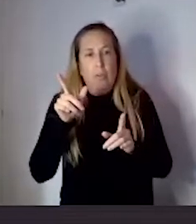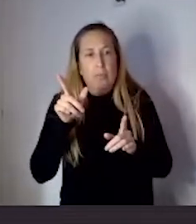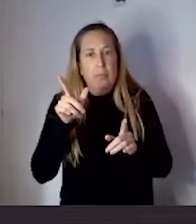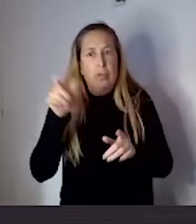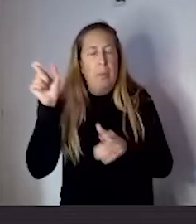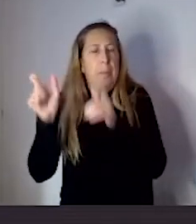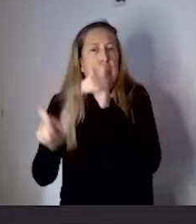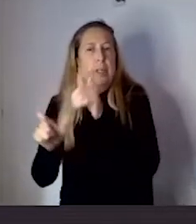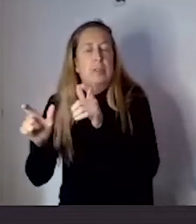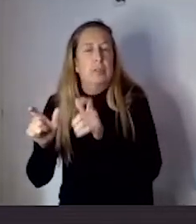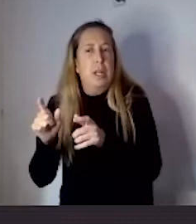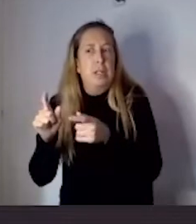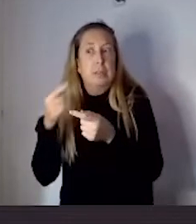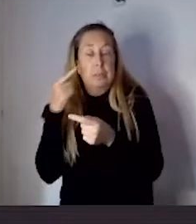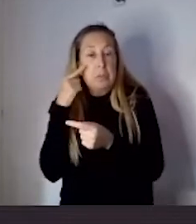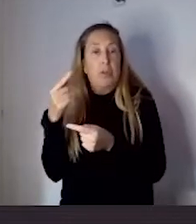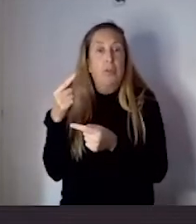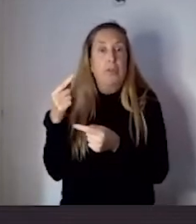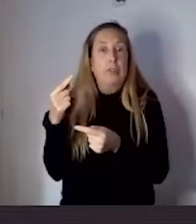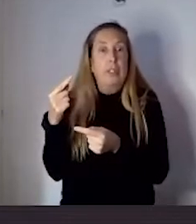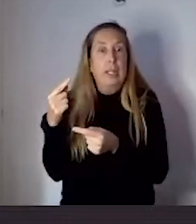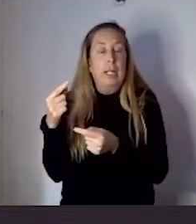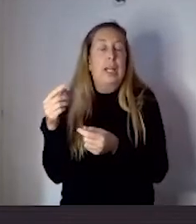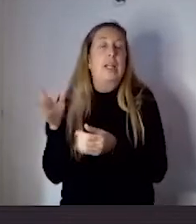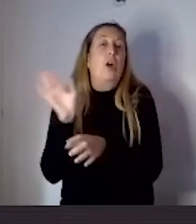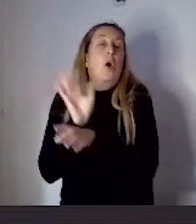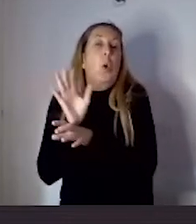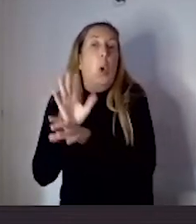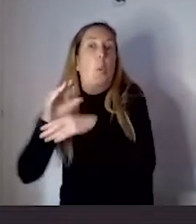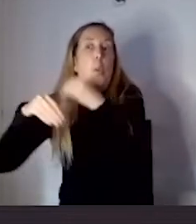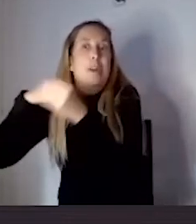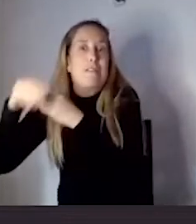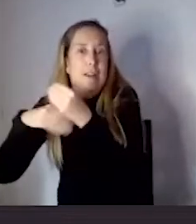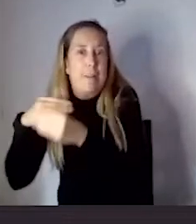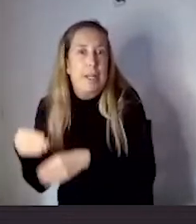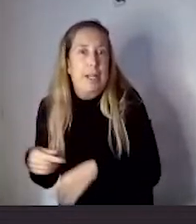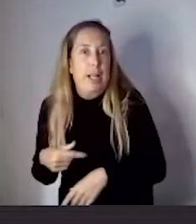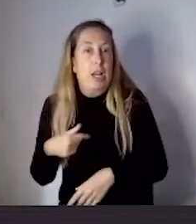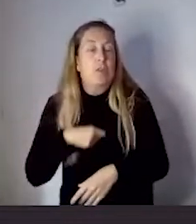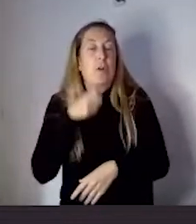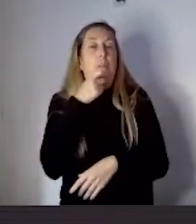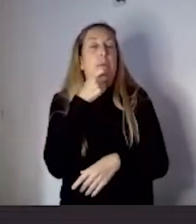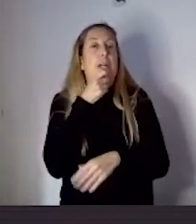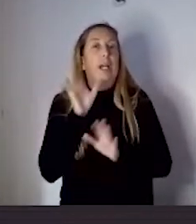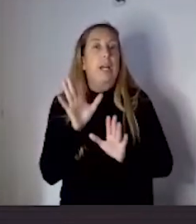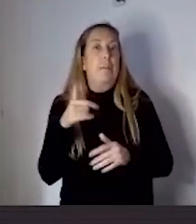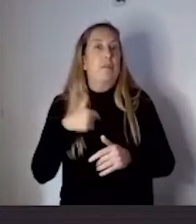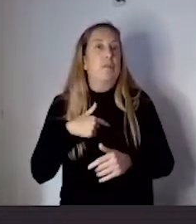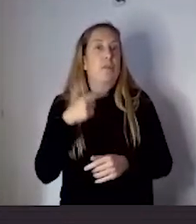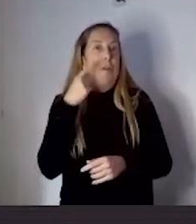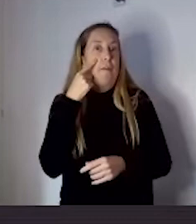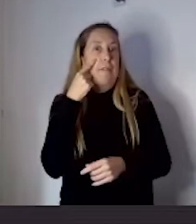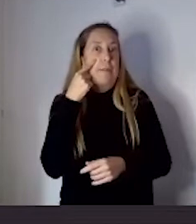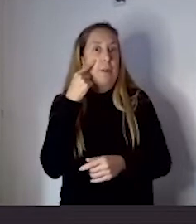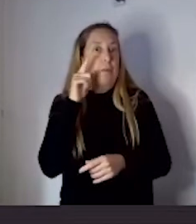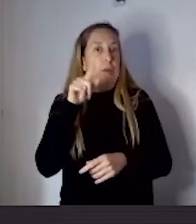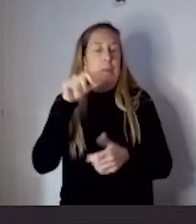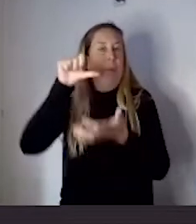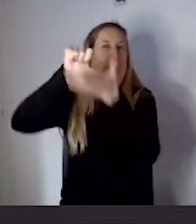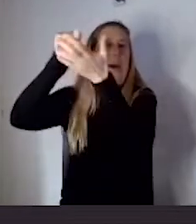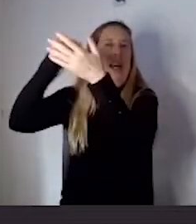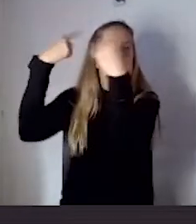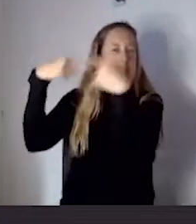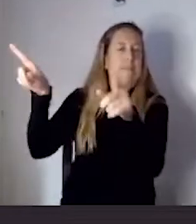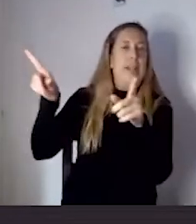que crean y hacen una familia fuera por ejemplo yo que vivo fuera de mi país natal cuando hablamos de